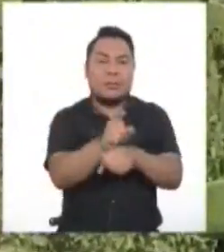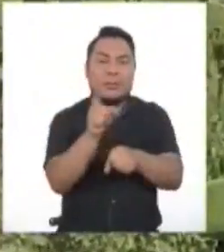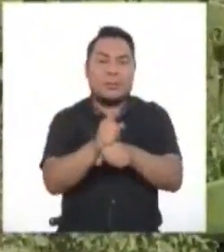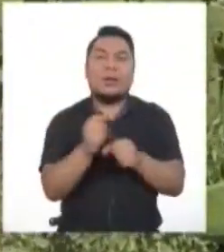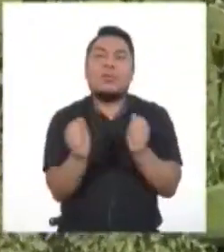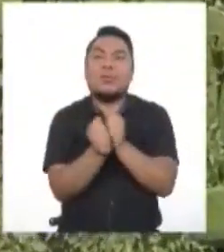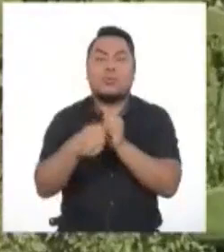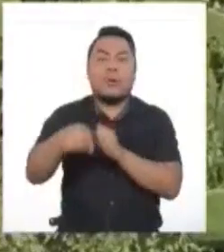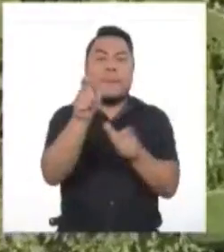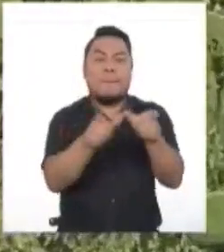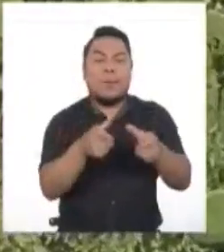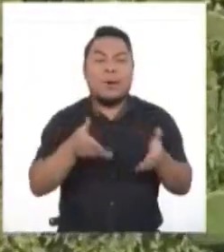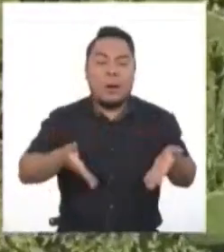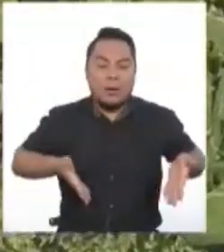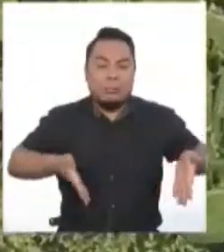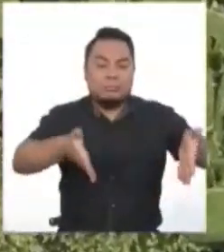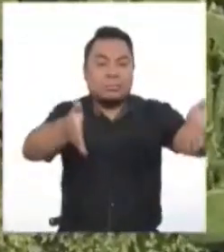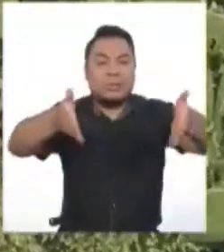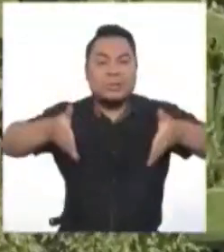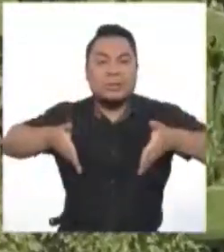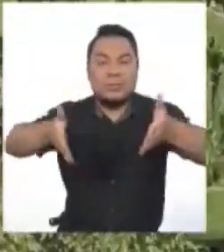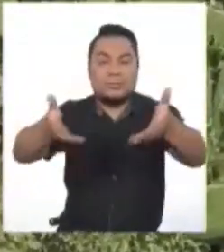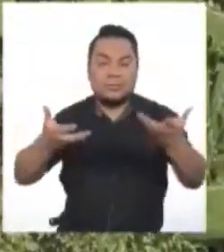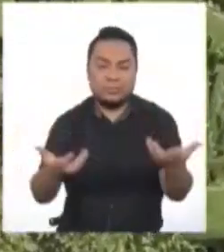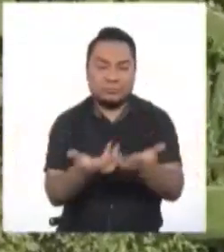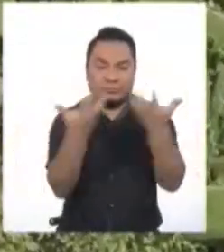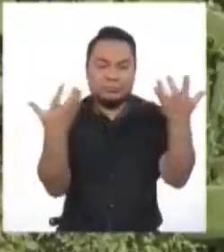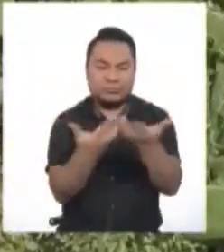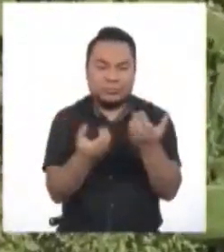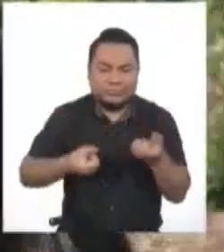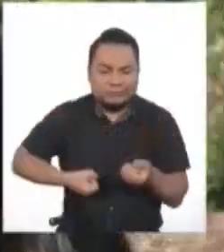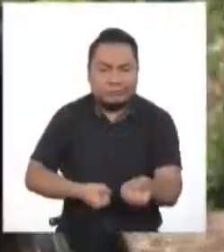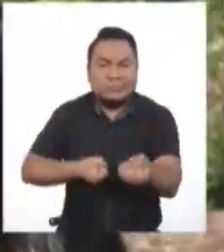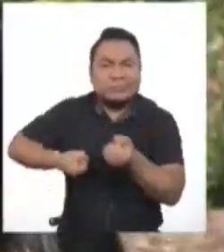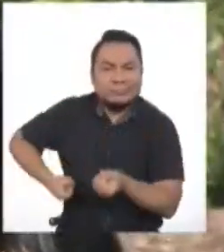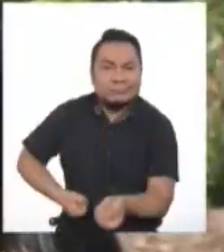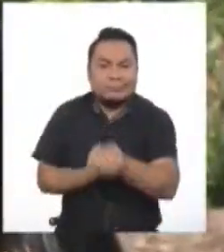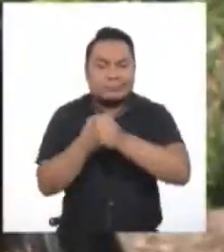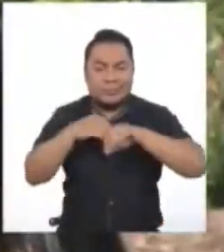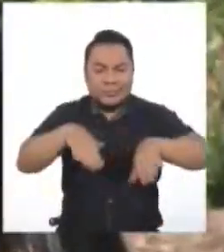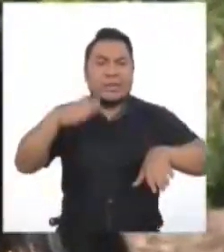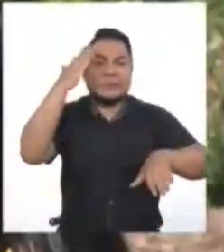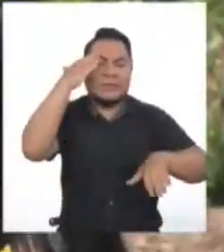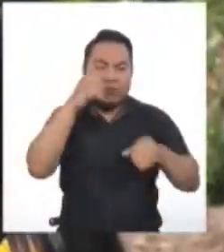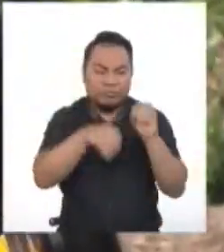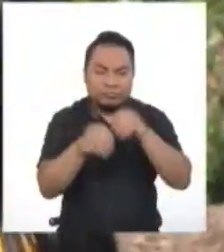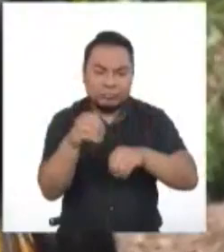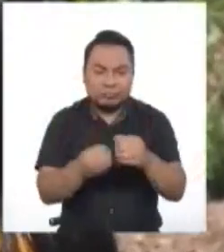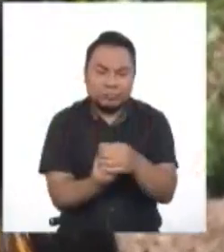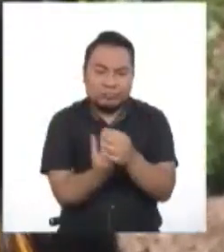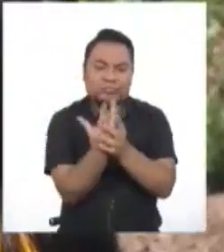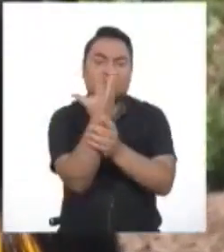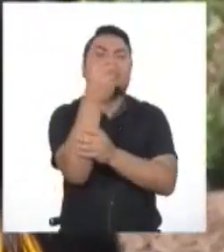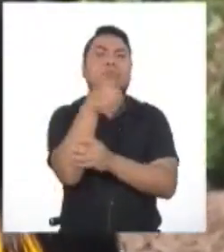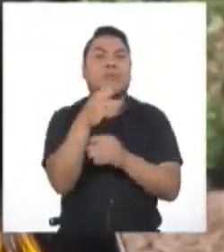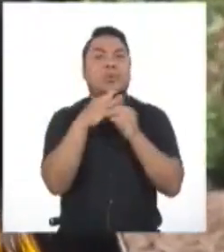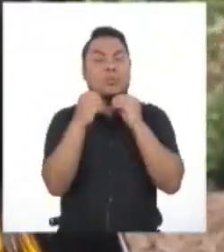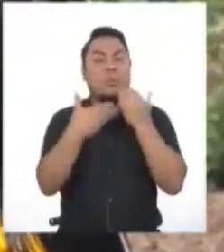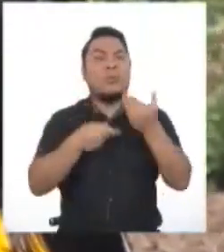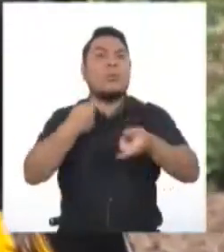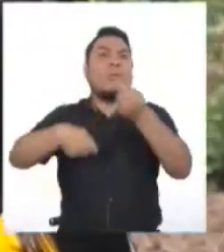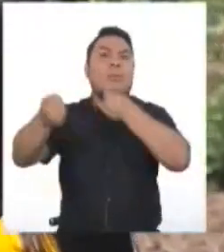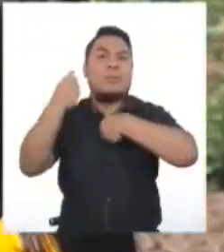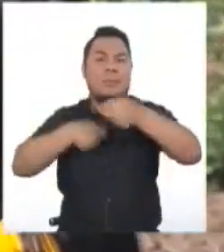los productores en el campo definitivo para que tengan pues una cosecha, ¿no? Altamente productiva